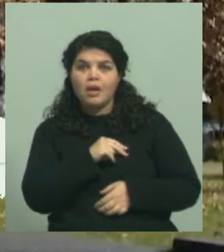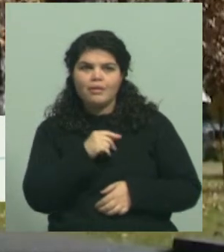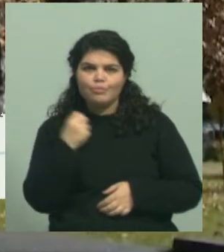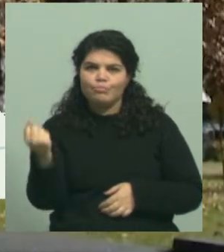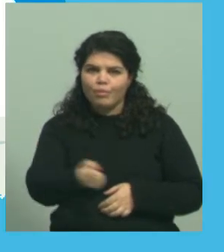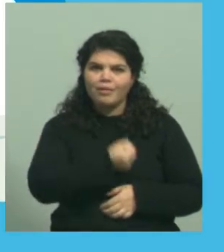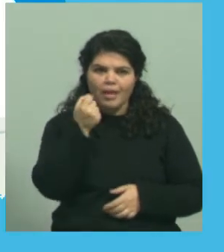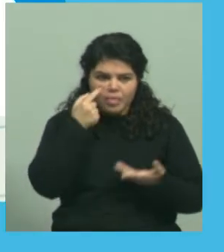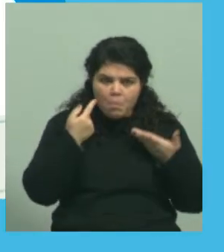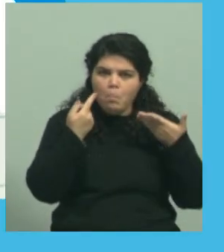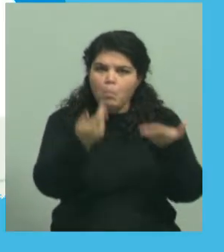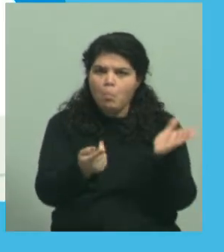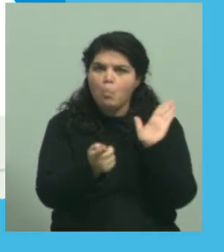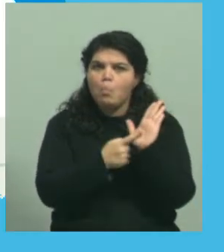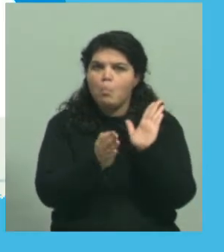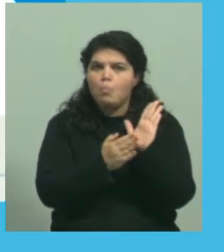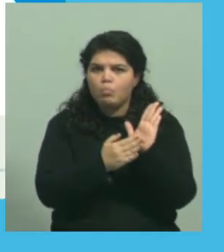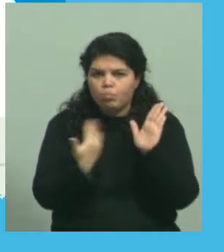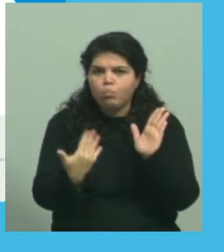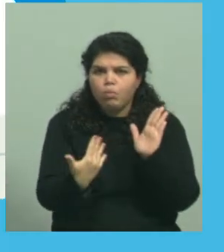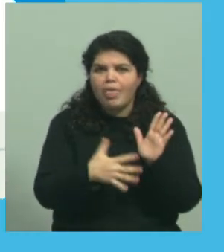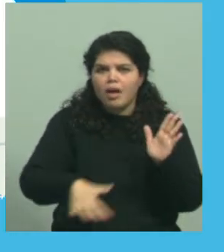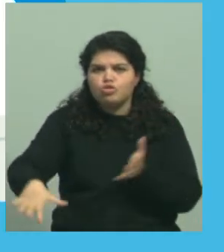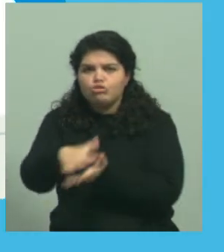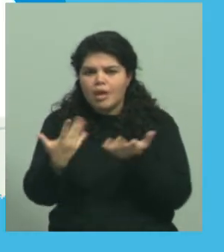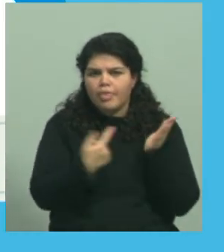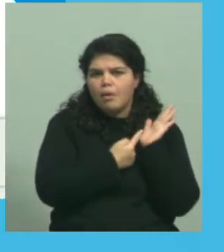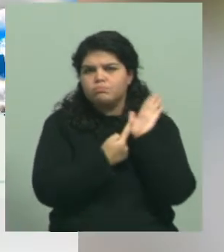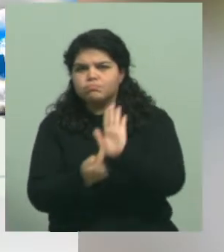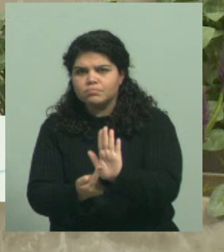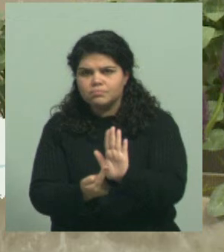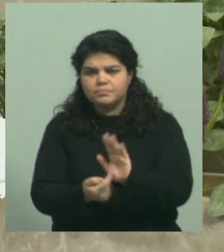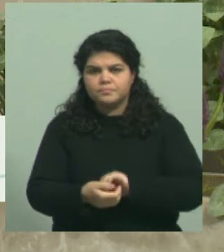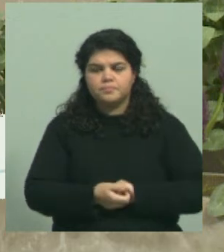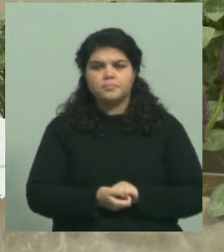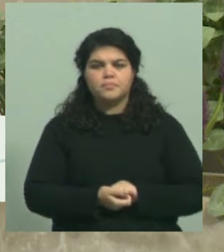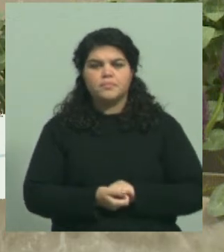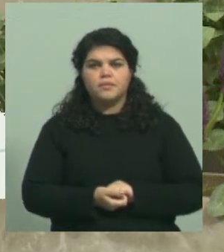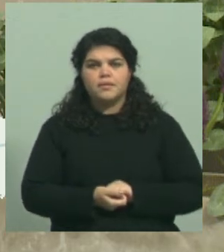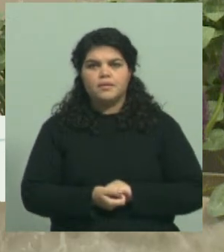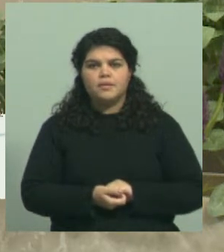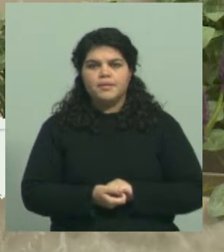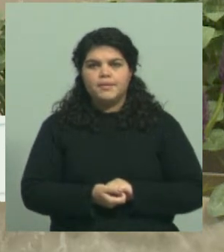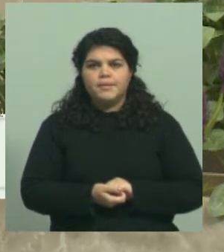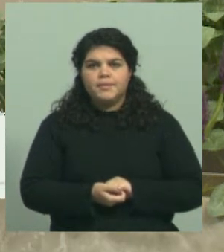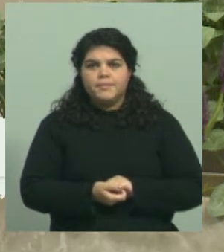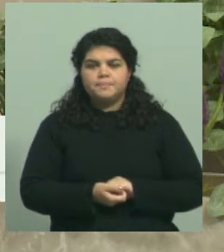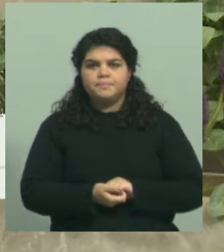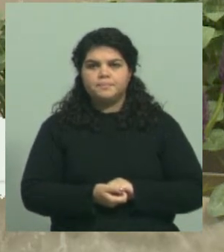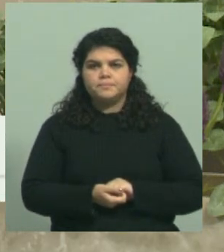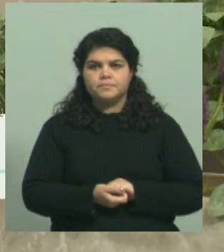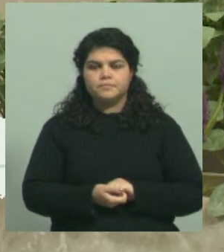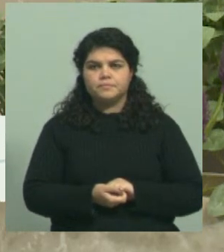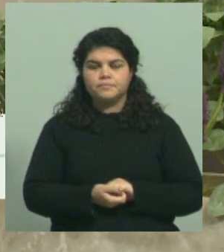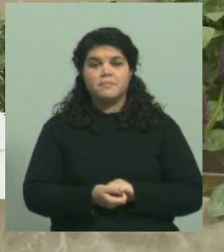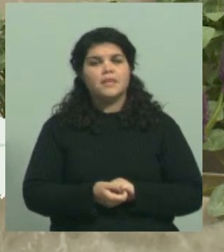eso, ¿no? También tener esa conexión con la sociedad. Alejandro, ¿qué reflexión, digo, me parece que está bueno hablar